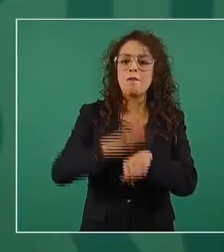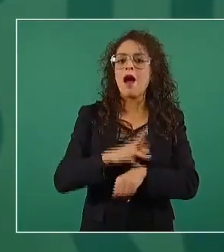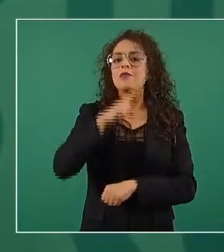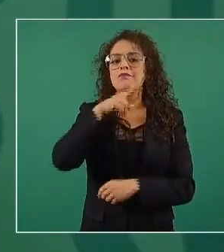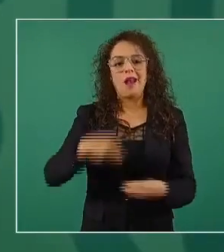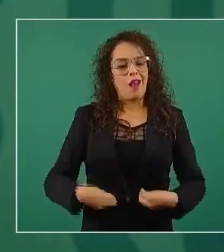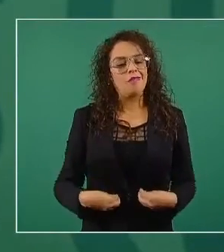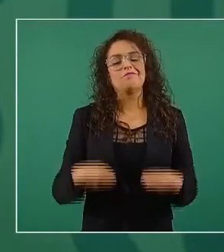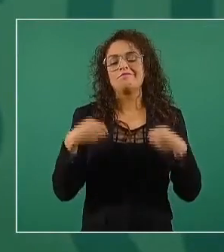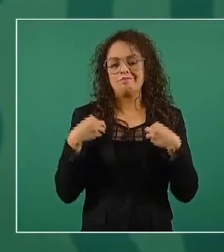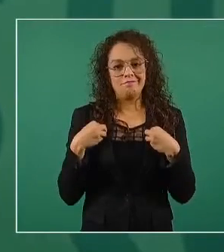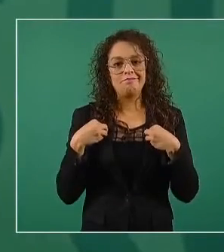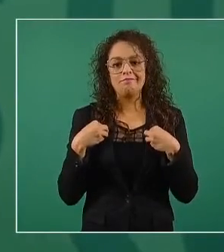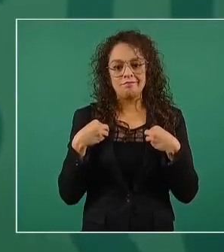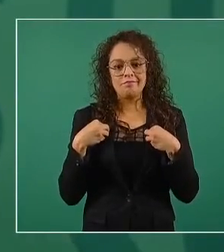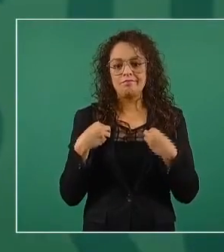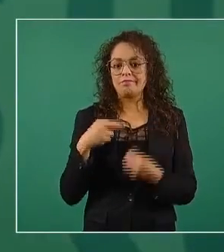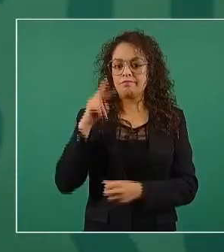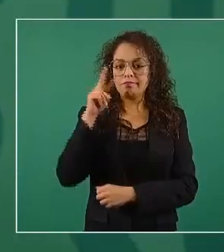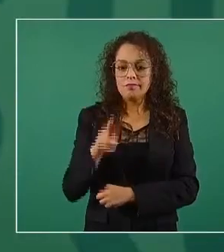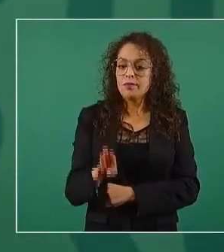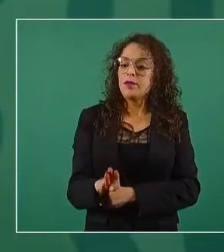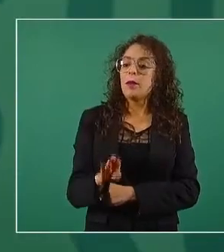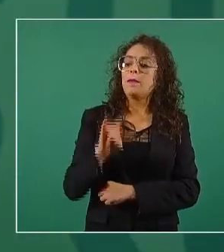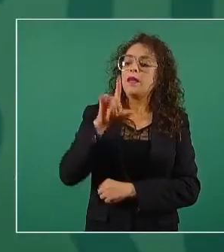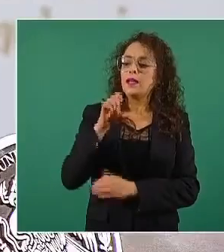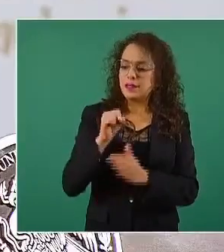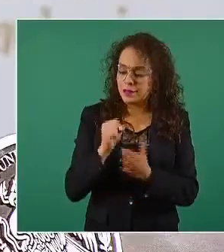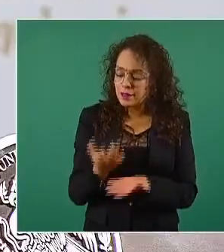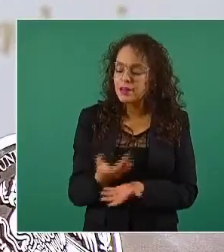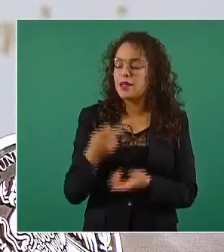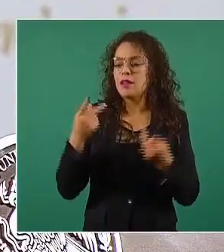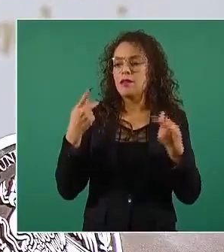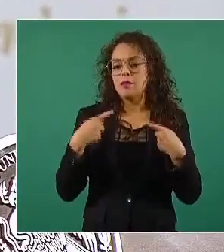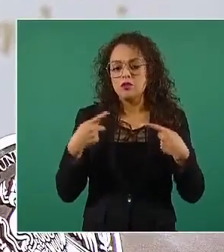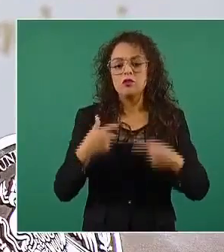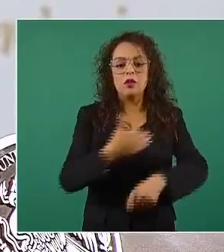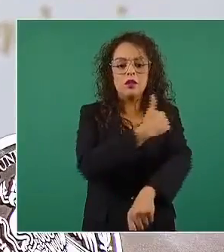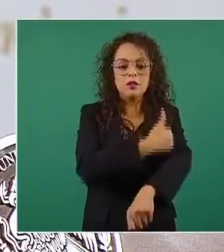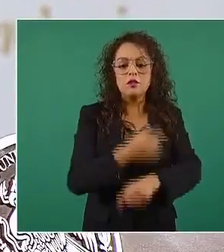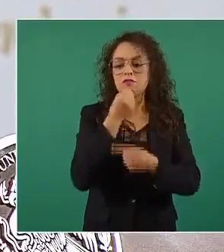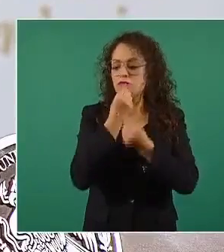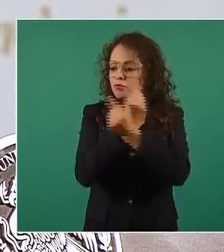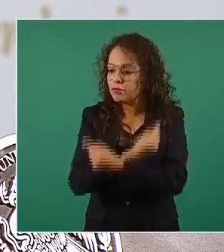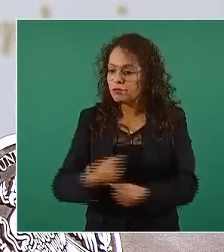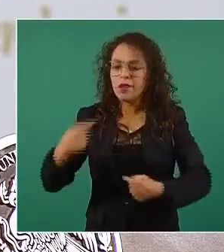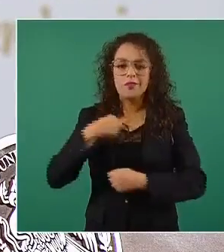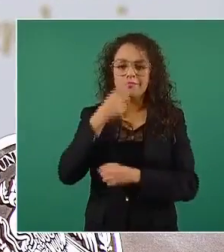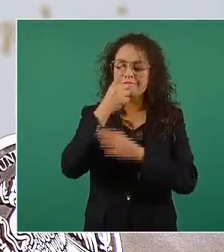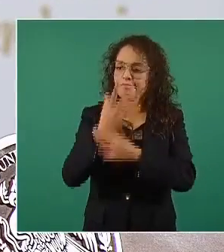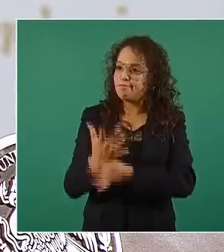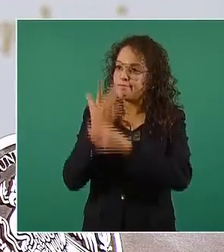nombre de miles de niños, de miles de familias, señor presidente, muchas gracias.